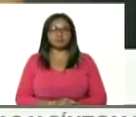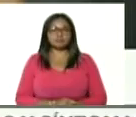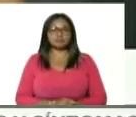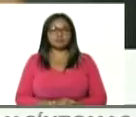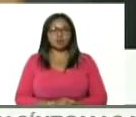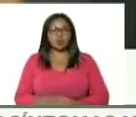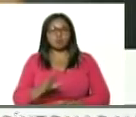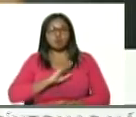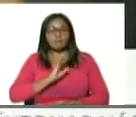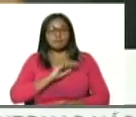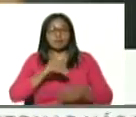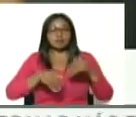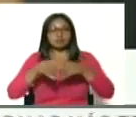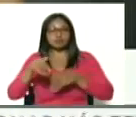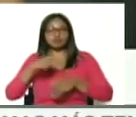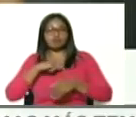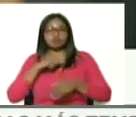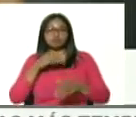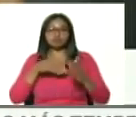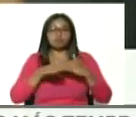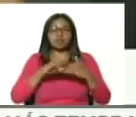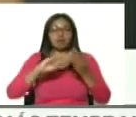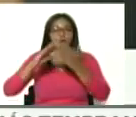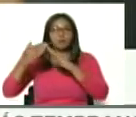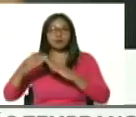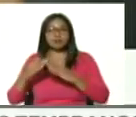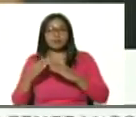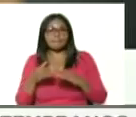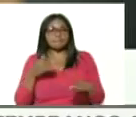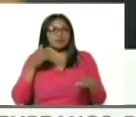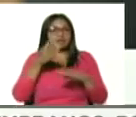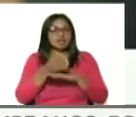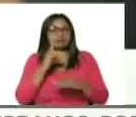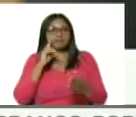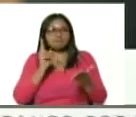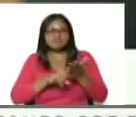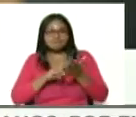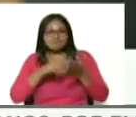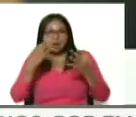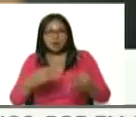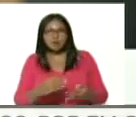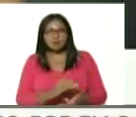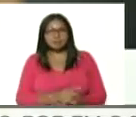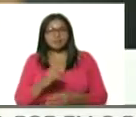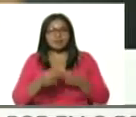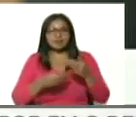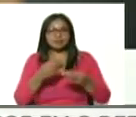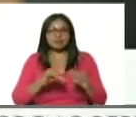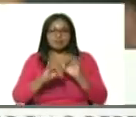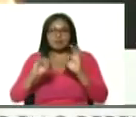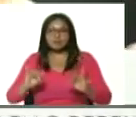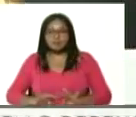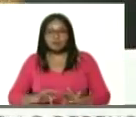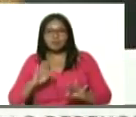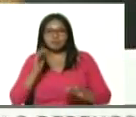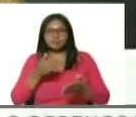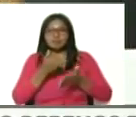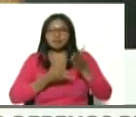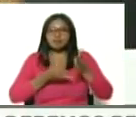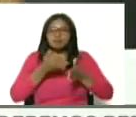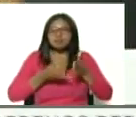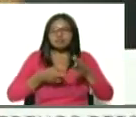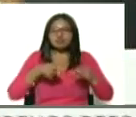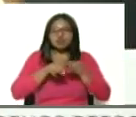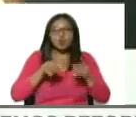electoral, cuando uno vota en la comuna para elegir y validar la comuna, debe ser con el mismo registro que se vote para elegir al presidente